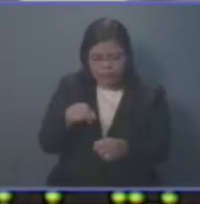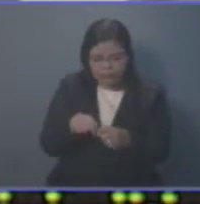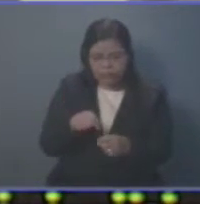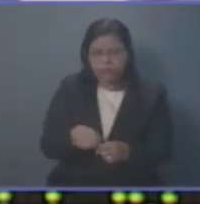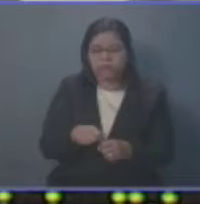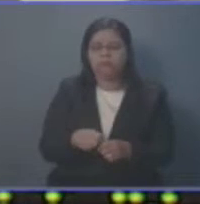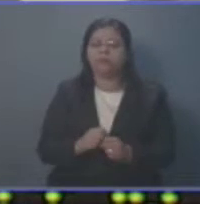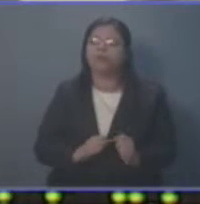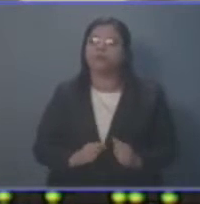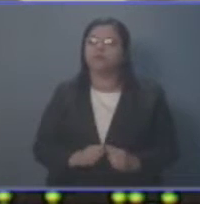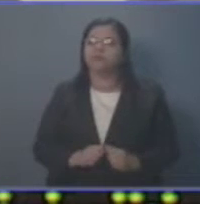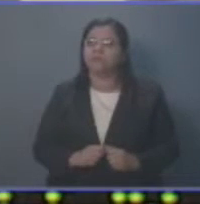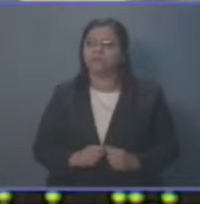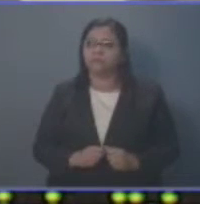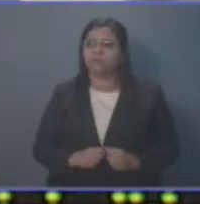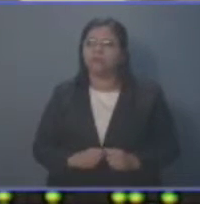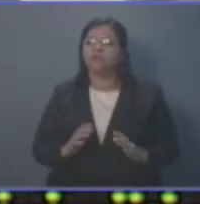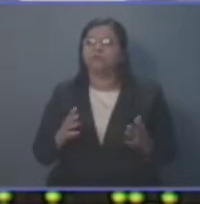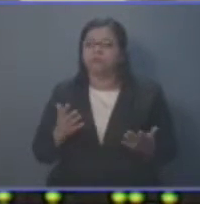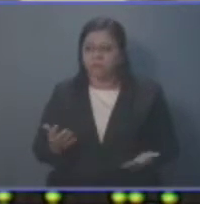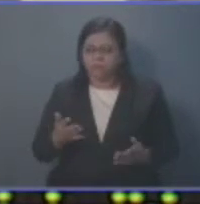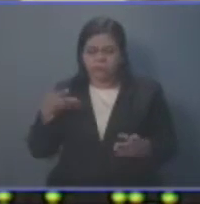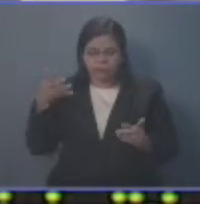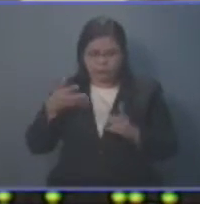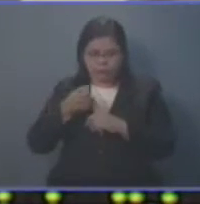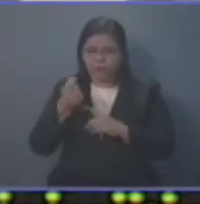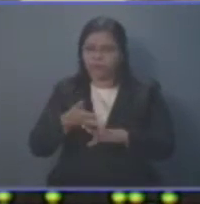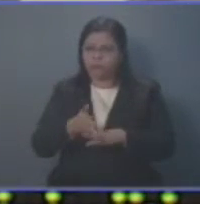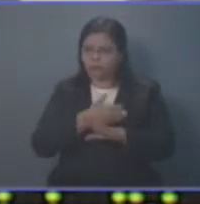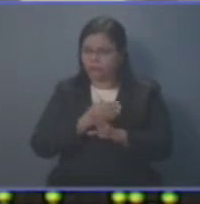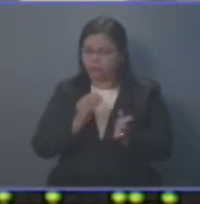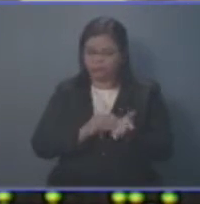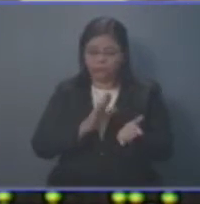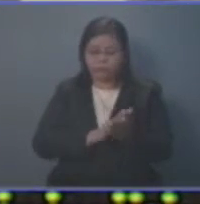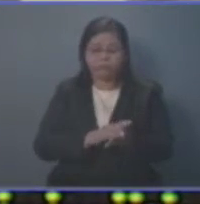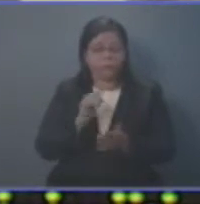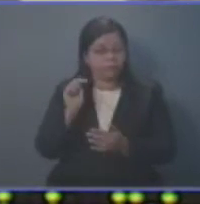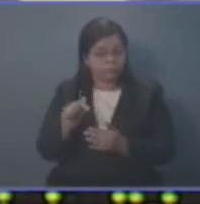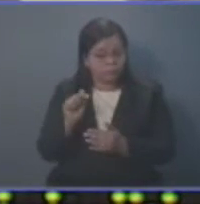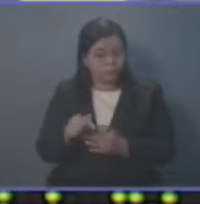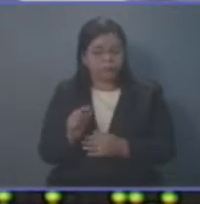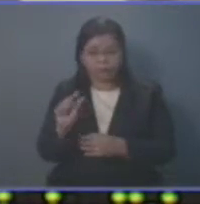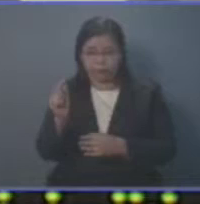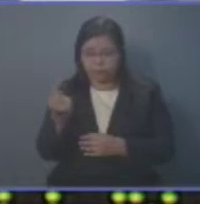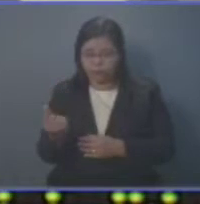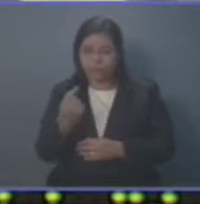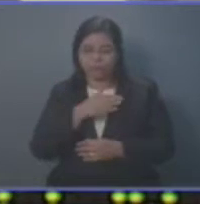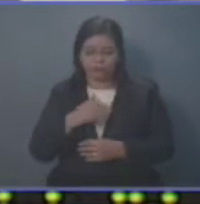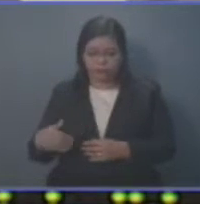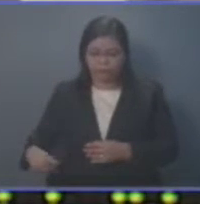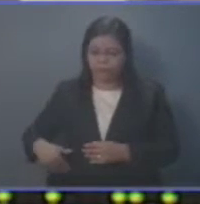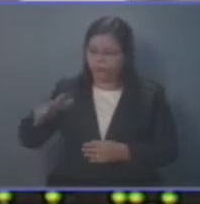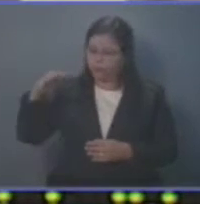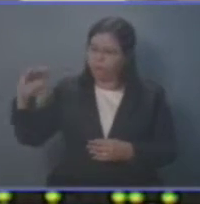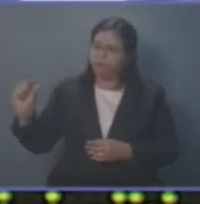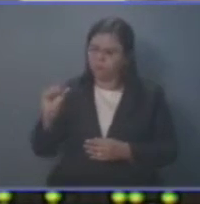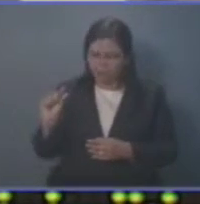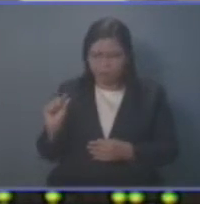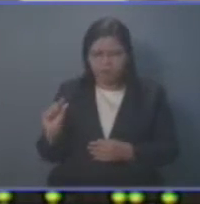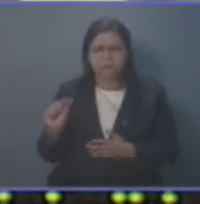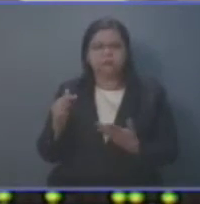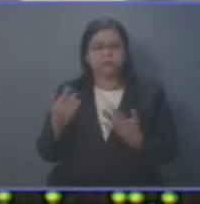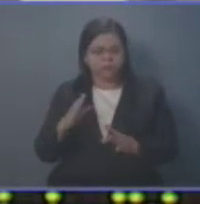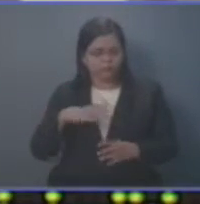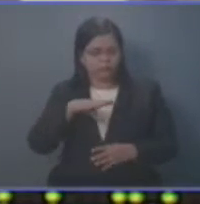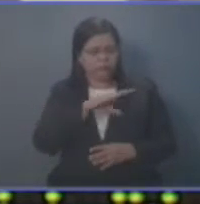fideicomiso arriba citado para los fines previstos. Es entonces que, previa autorización de la Presidencia de la República, el